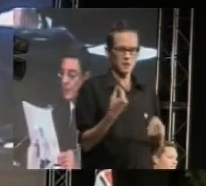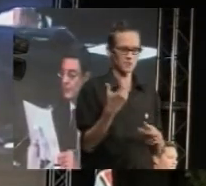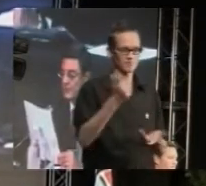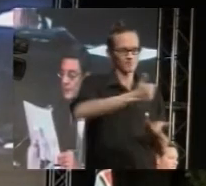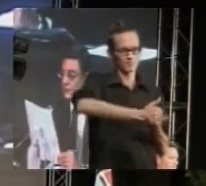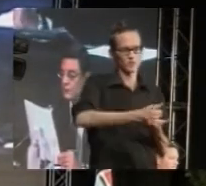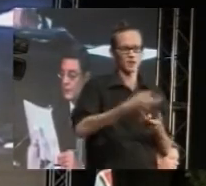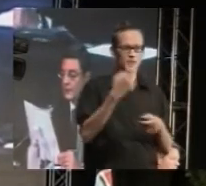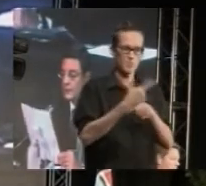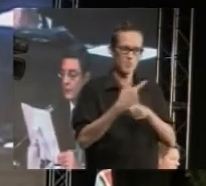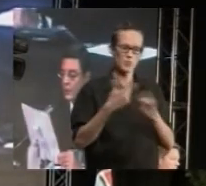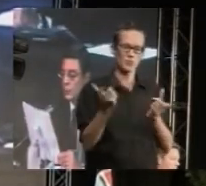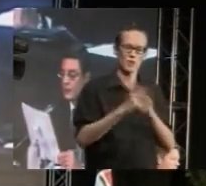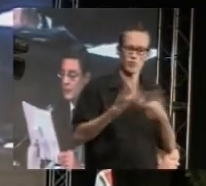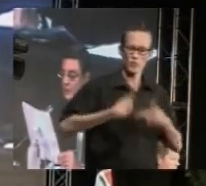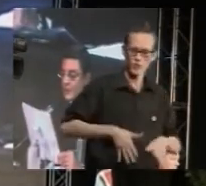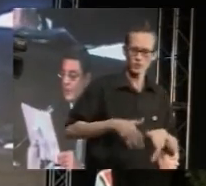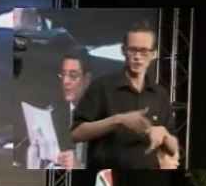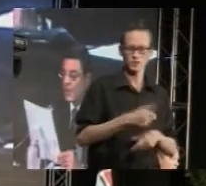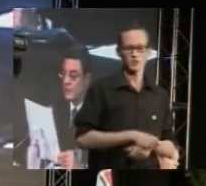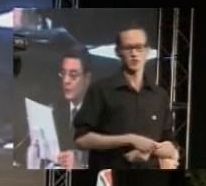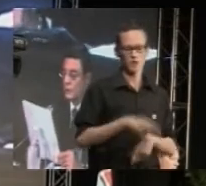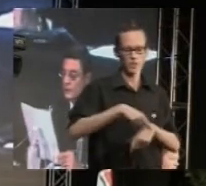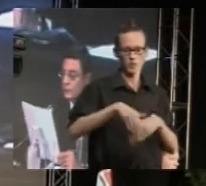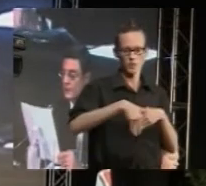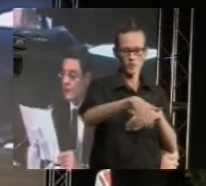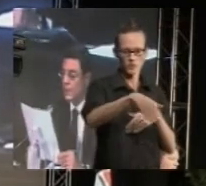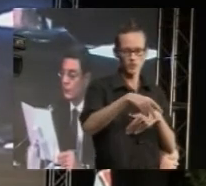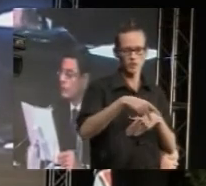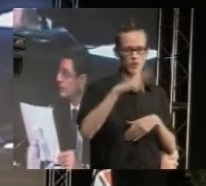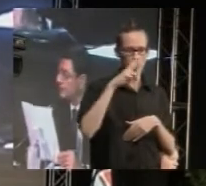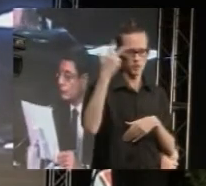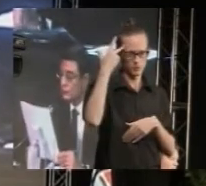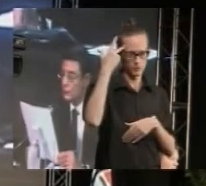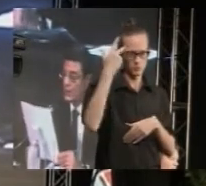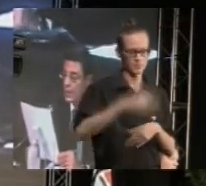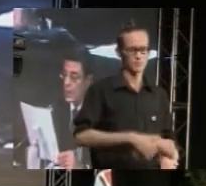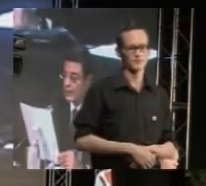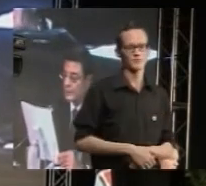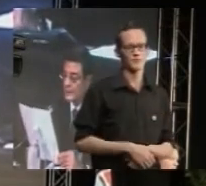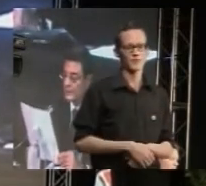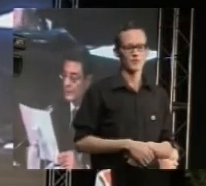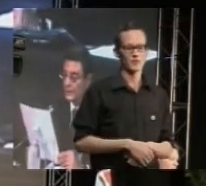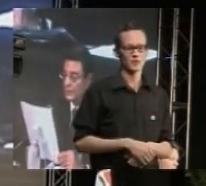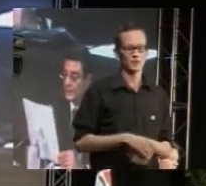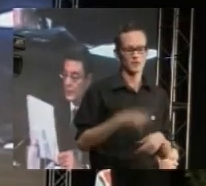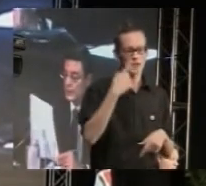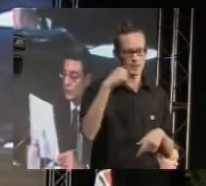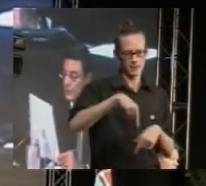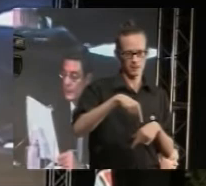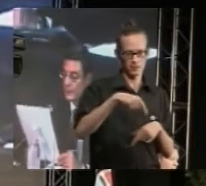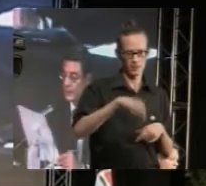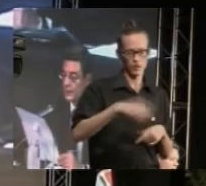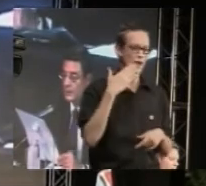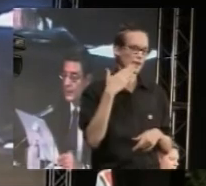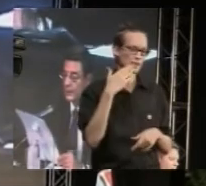de la primera sesión ordinaria correspondiente al periodo de sesiones año 2018 a realizarse el día de la fecha en horas de